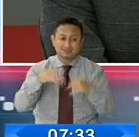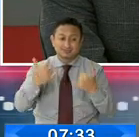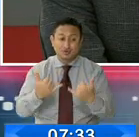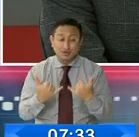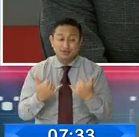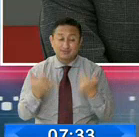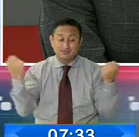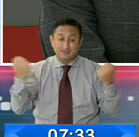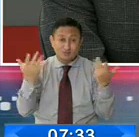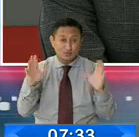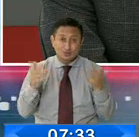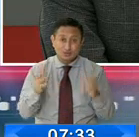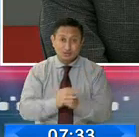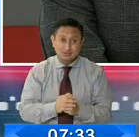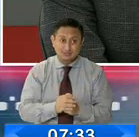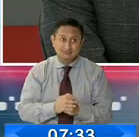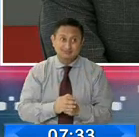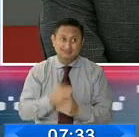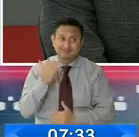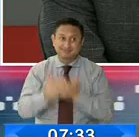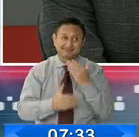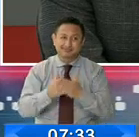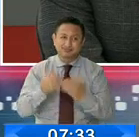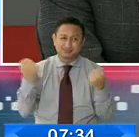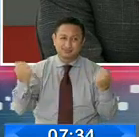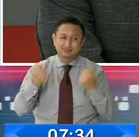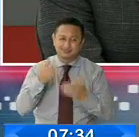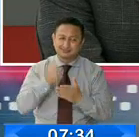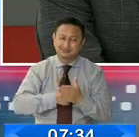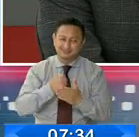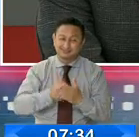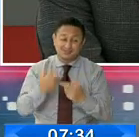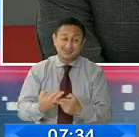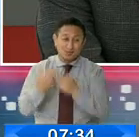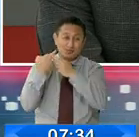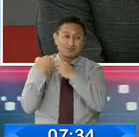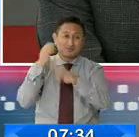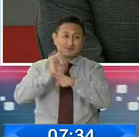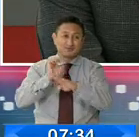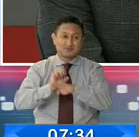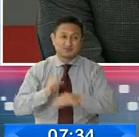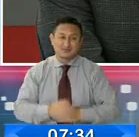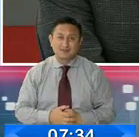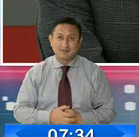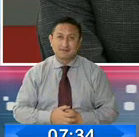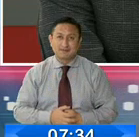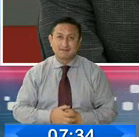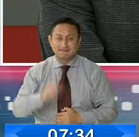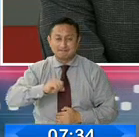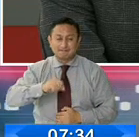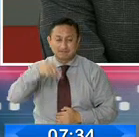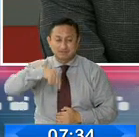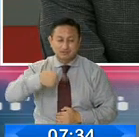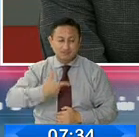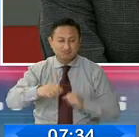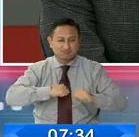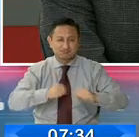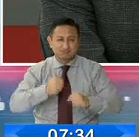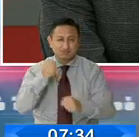festividades. Tenemos un duro trabajo, una responsabilidad con el país y estaremos